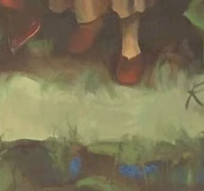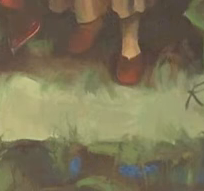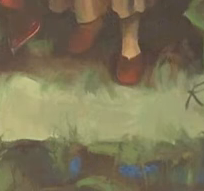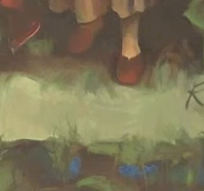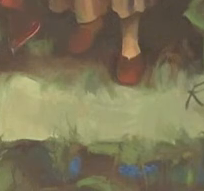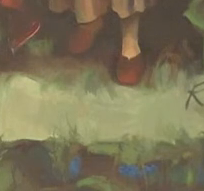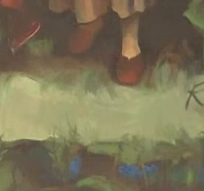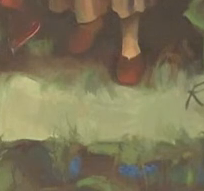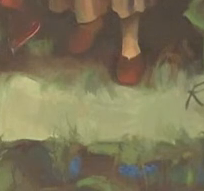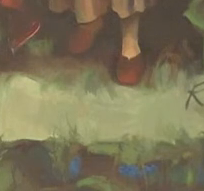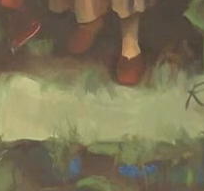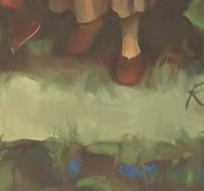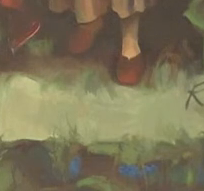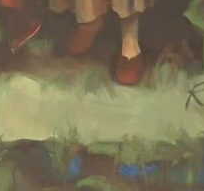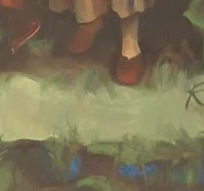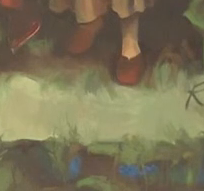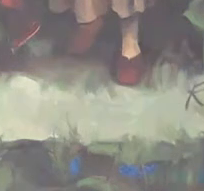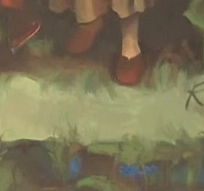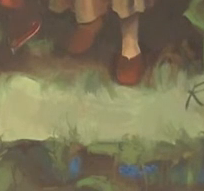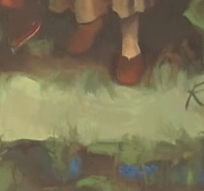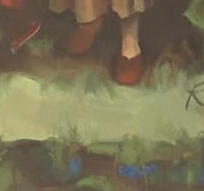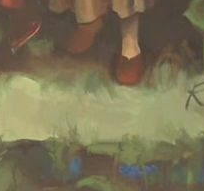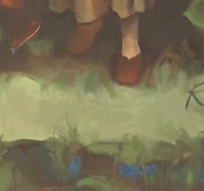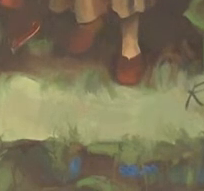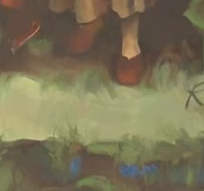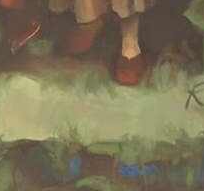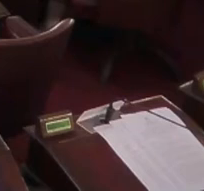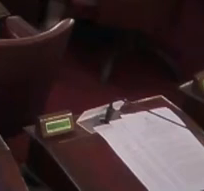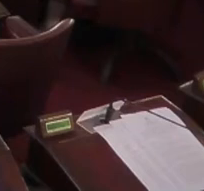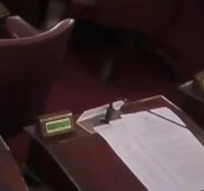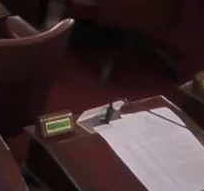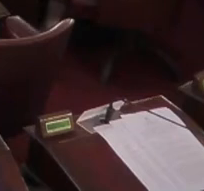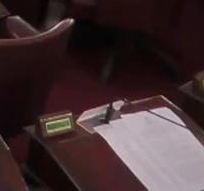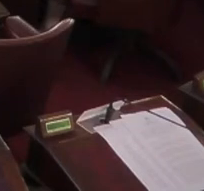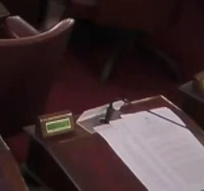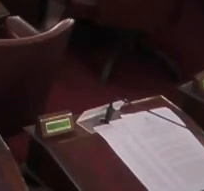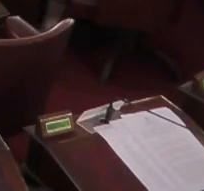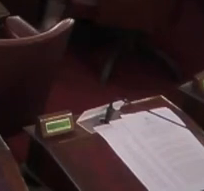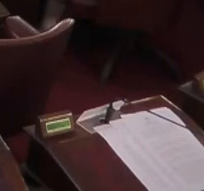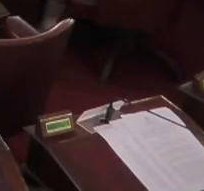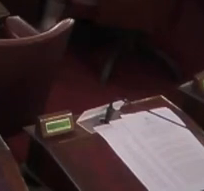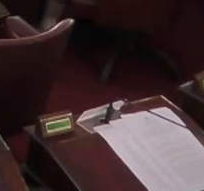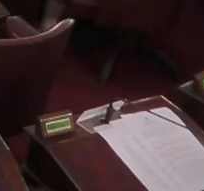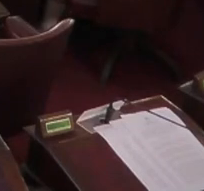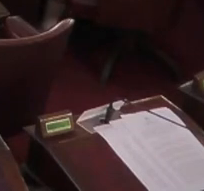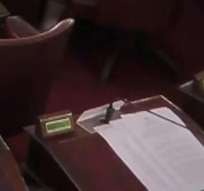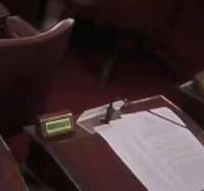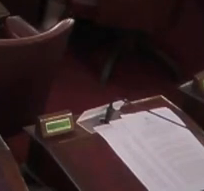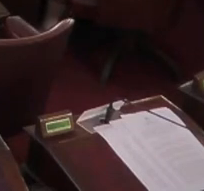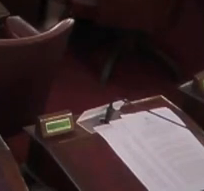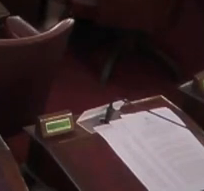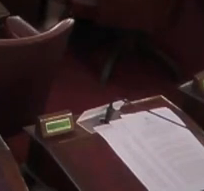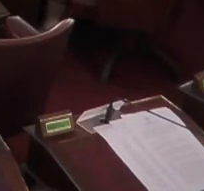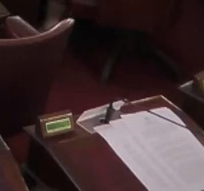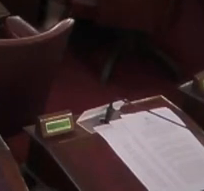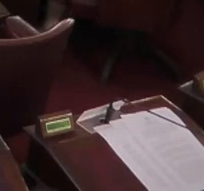nosotros lo vamos a atender de la manera que ustedes se merecen. Les dije que el maestro era Guillermo Rux, quien lo pintó. Ahí van a ver su firma en la parte